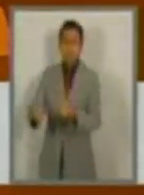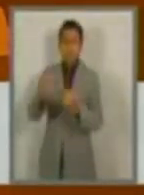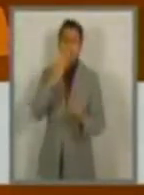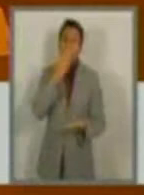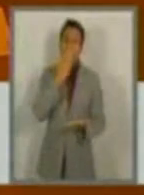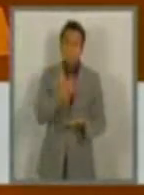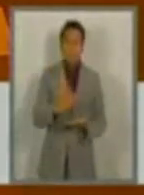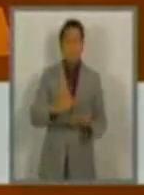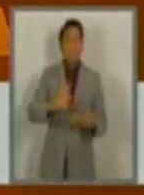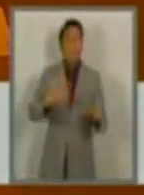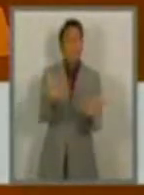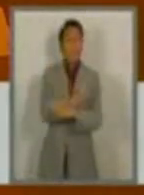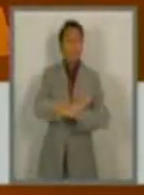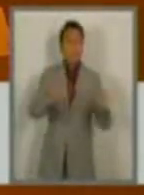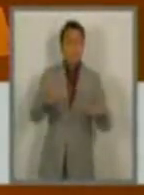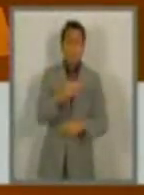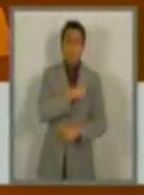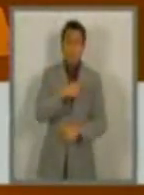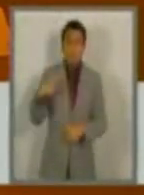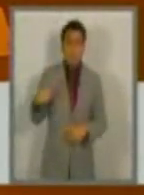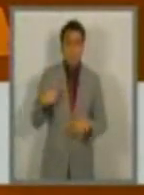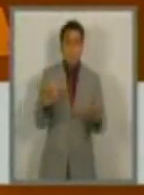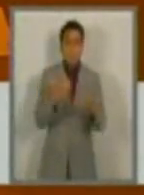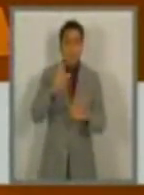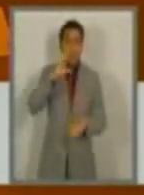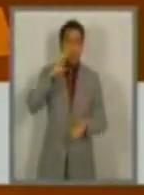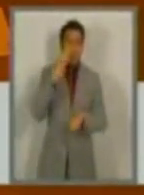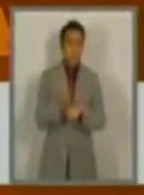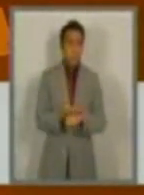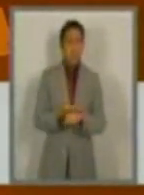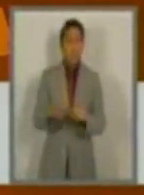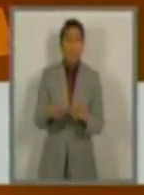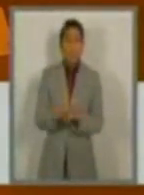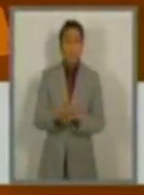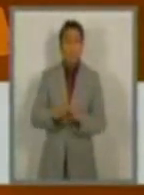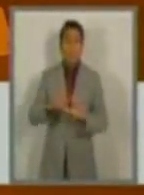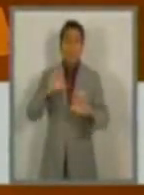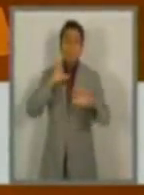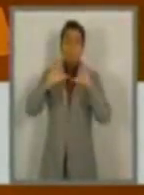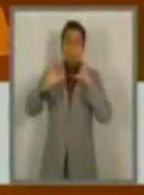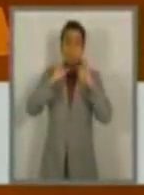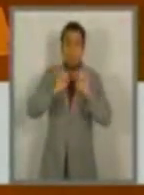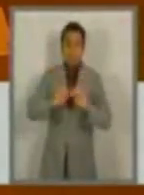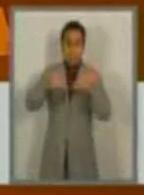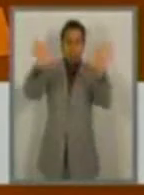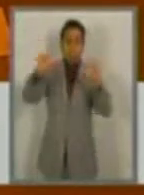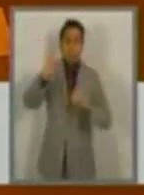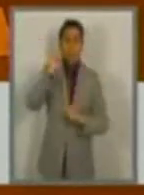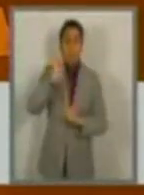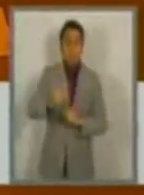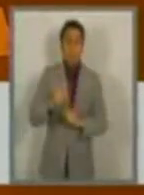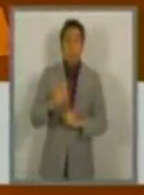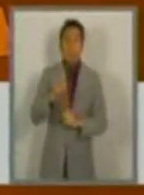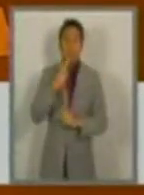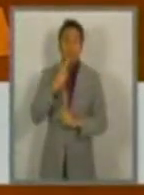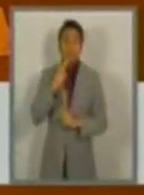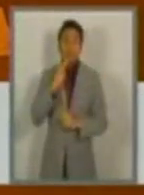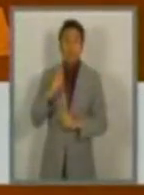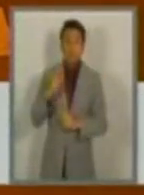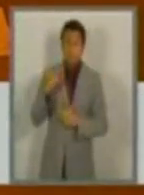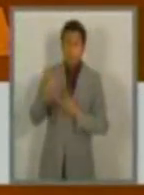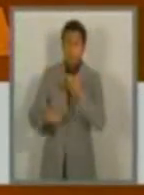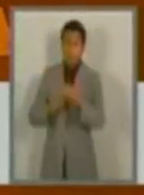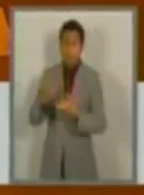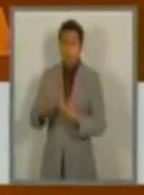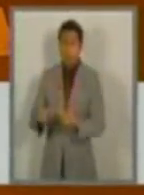con responsabilidad en la conformación de mensajes, a la par que se evitará el uso de recursos públicos para la construcción